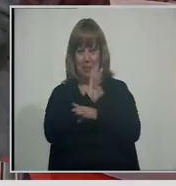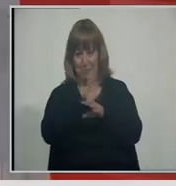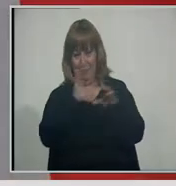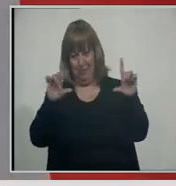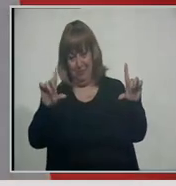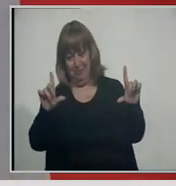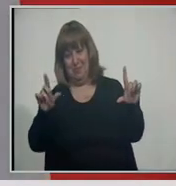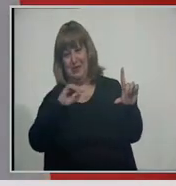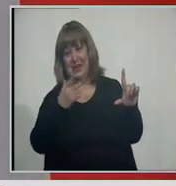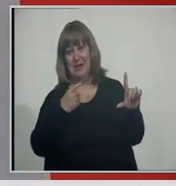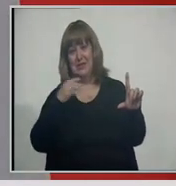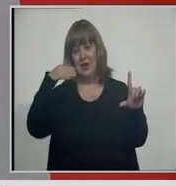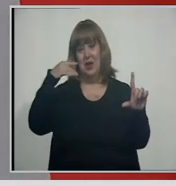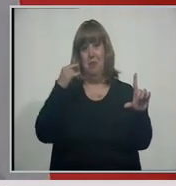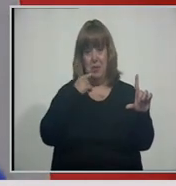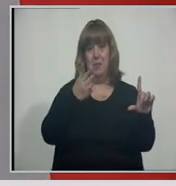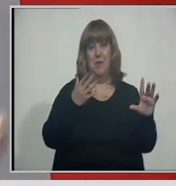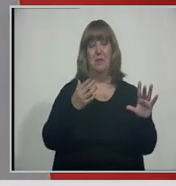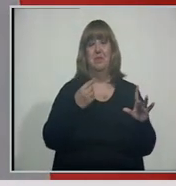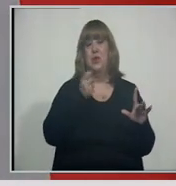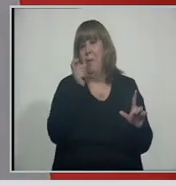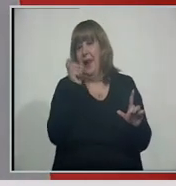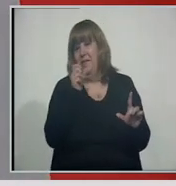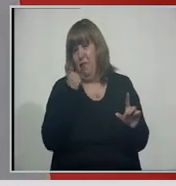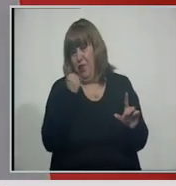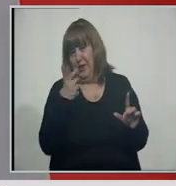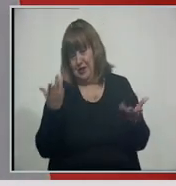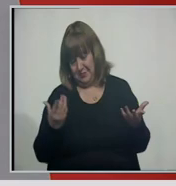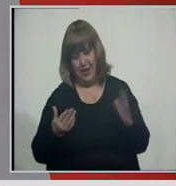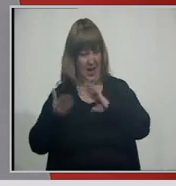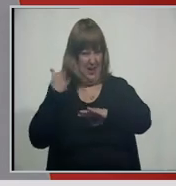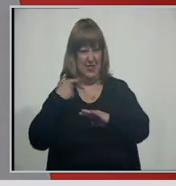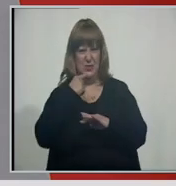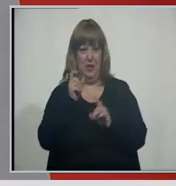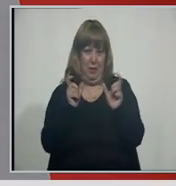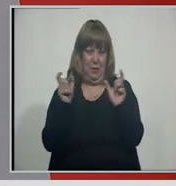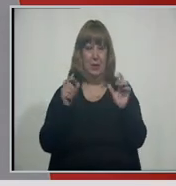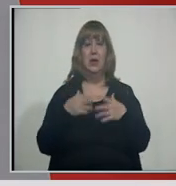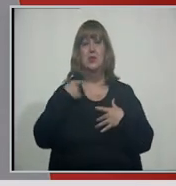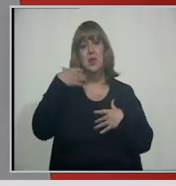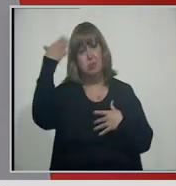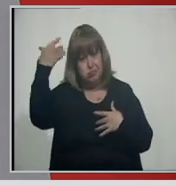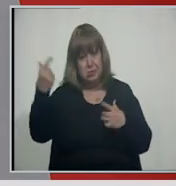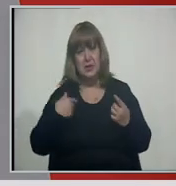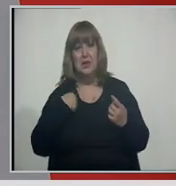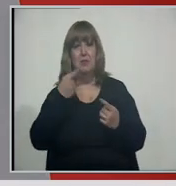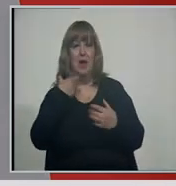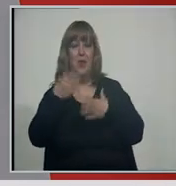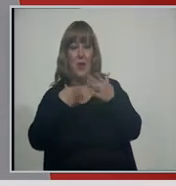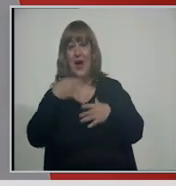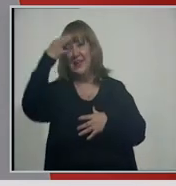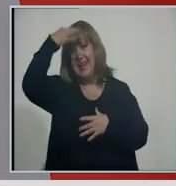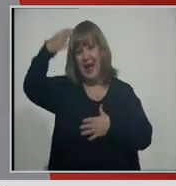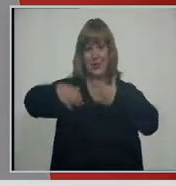vivió este seminario 14 a 300 años donde nadie va a sentirse expuesto donde nos vamos a jugar el teatro